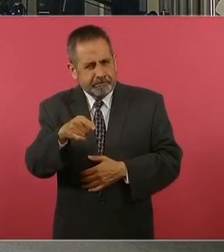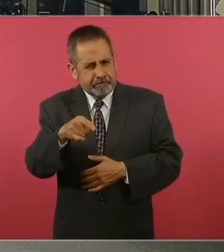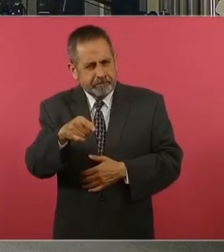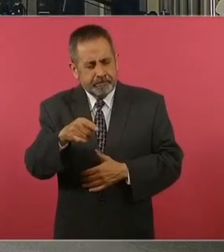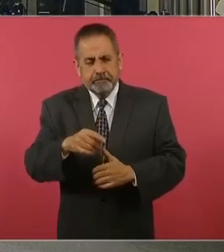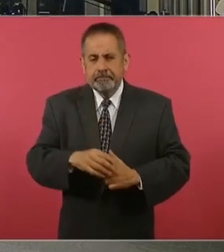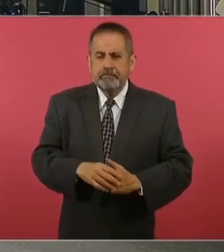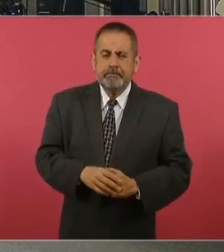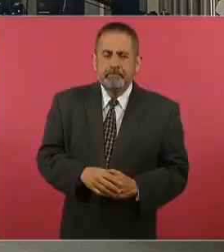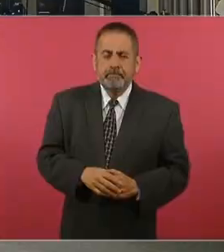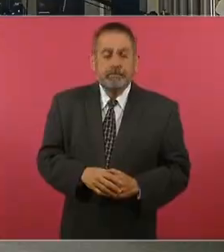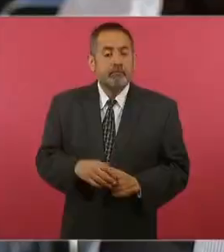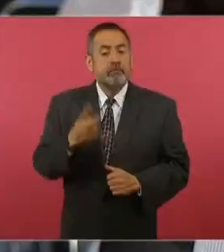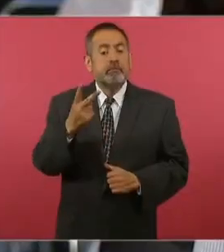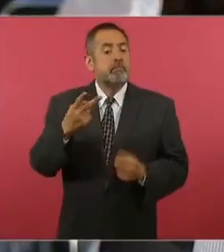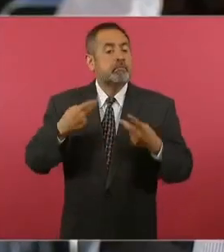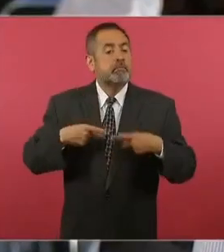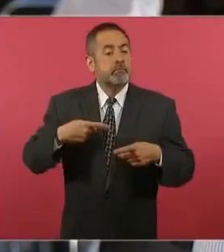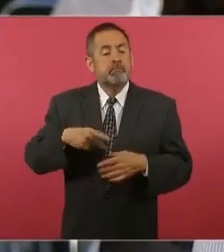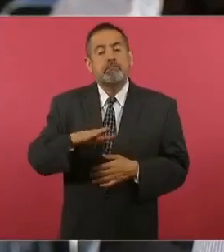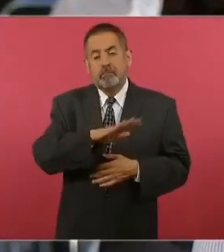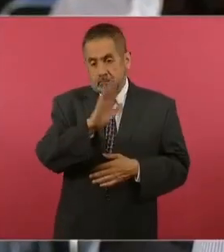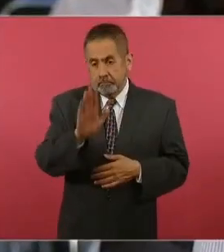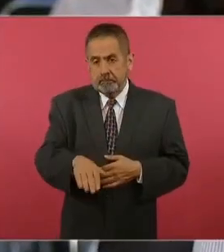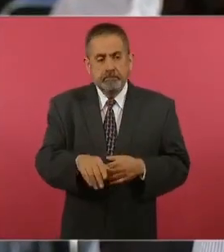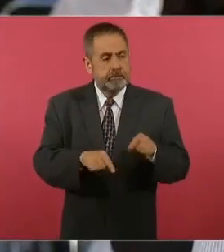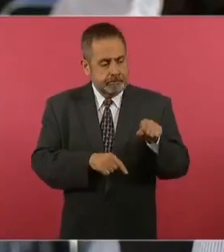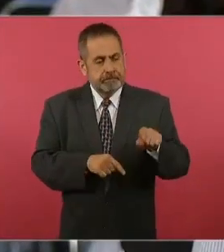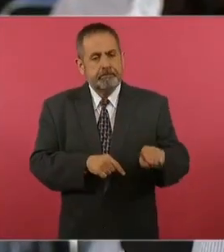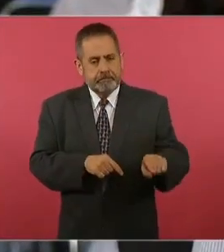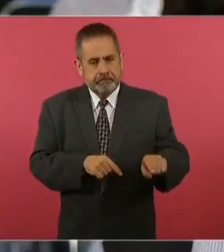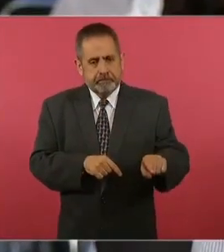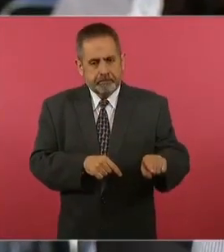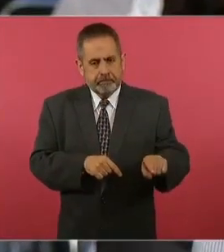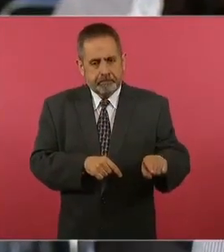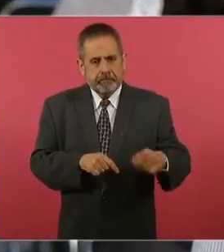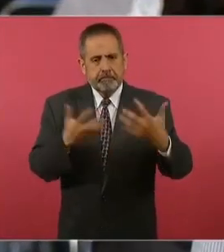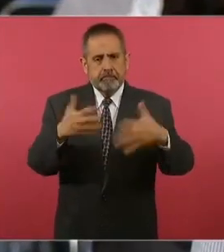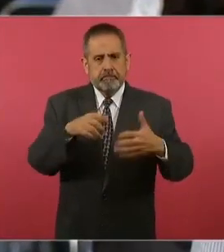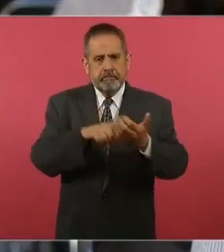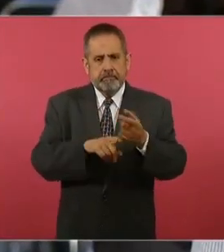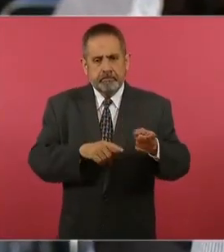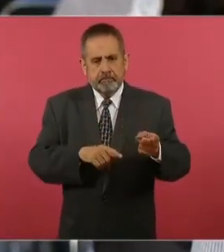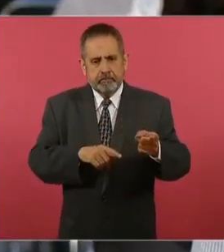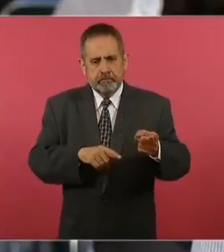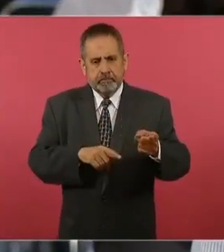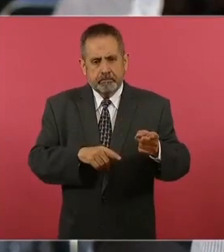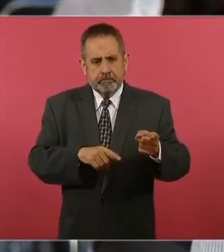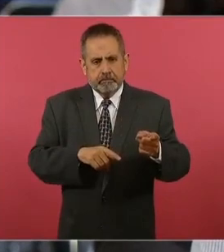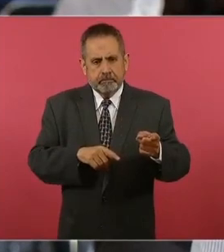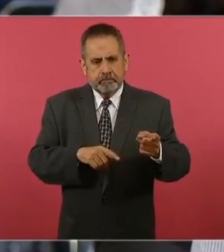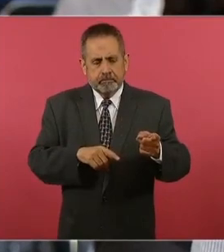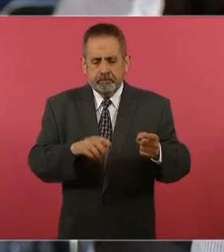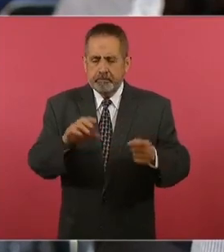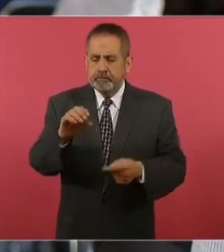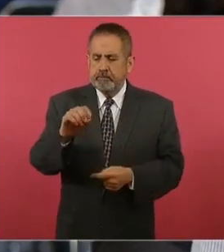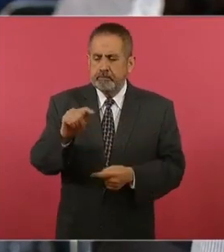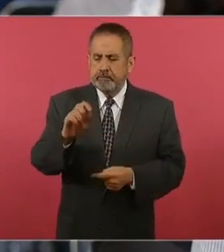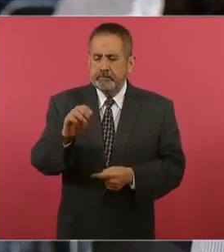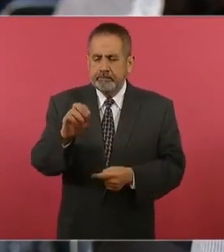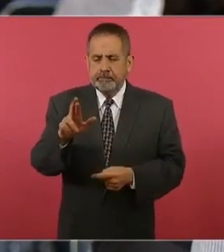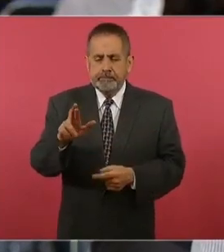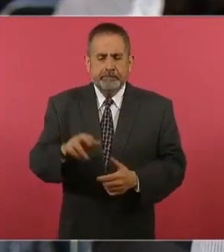dejó como saldo 2 trabajadores fallecidos de la empresa Cotemar.